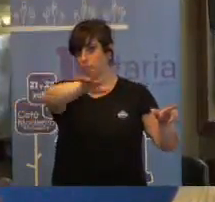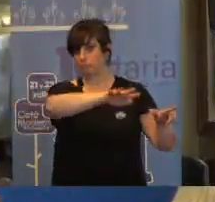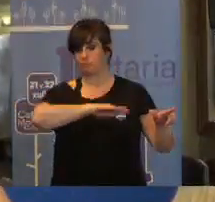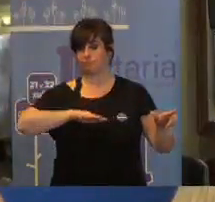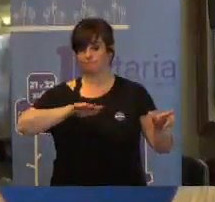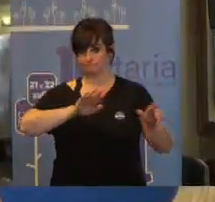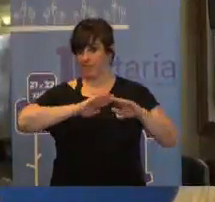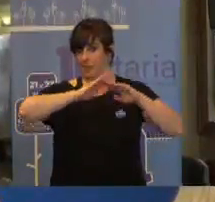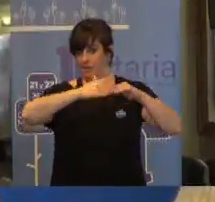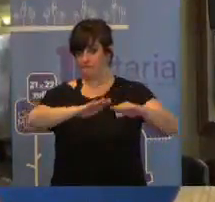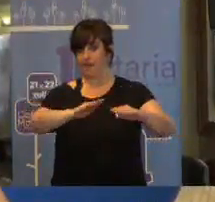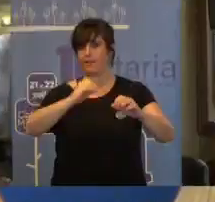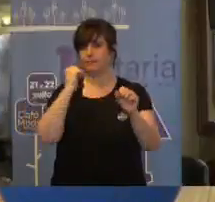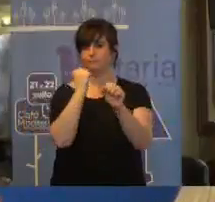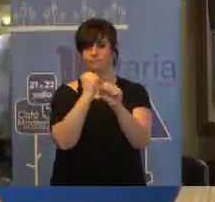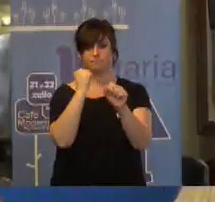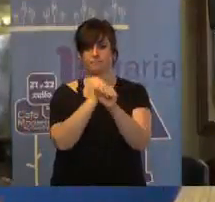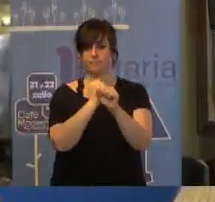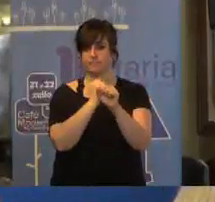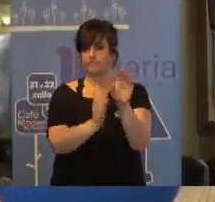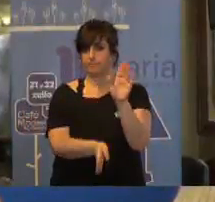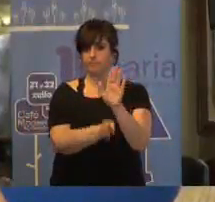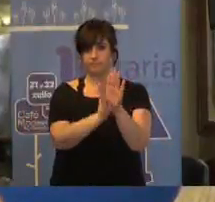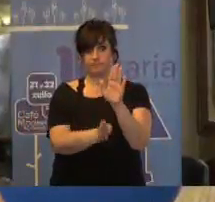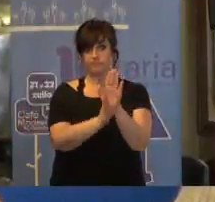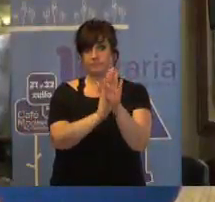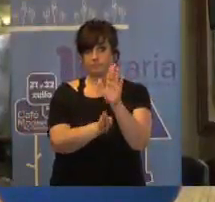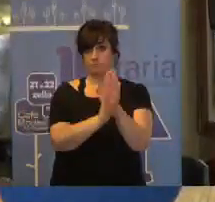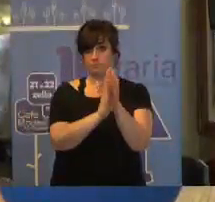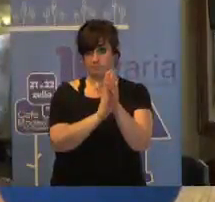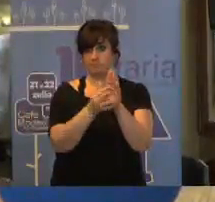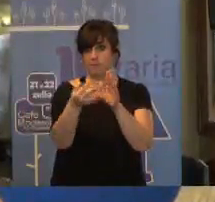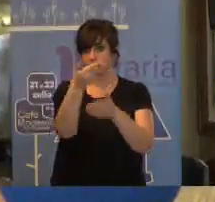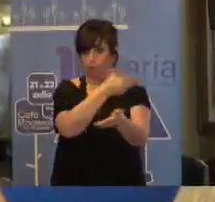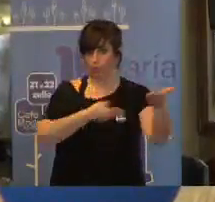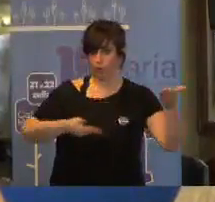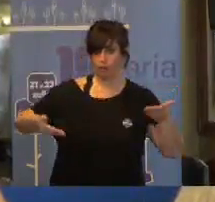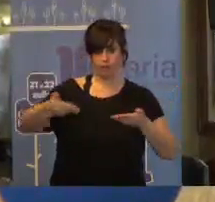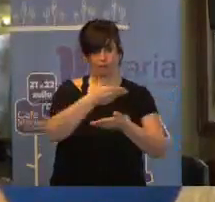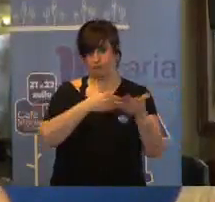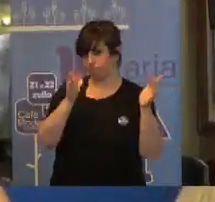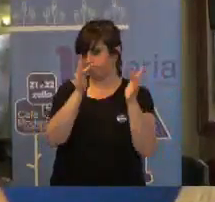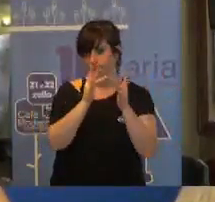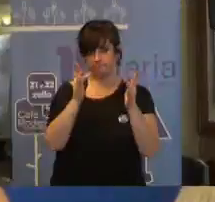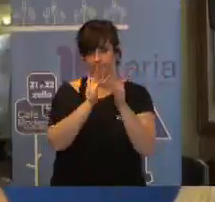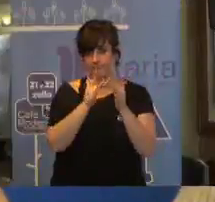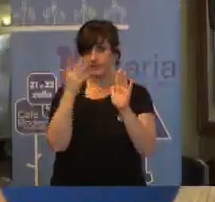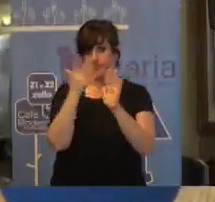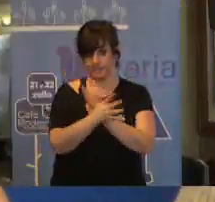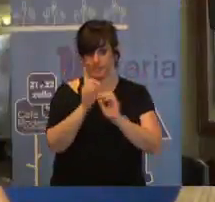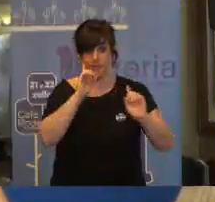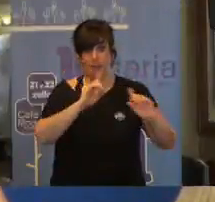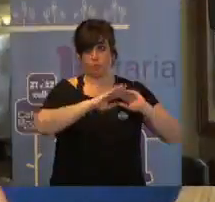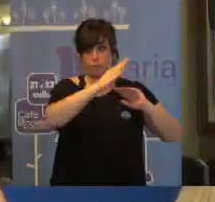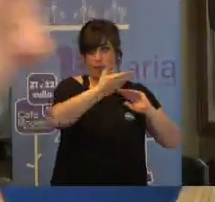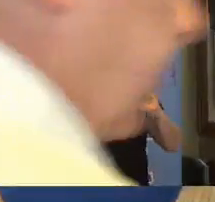En Marea traballa continuamente, a colaboración é constante e coas mareas locais